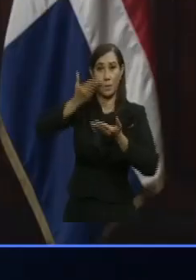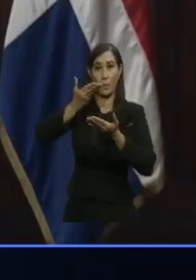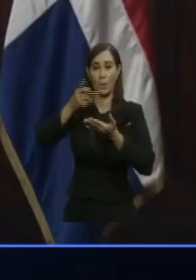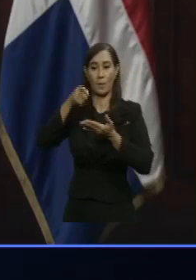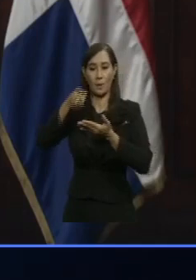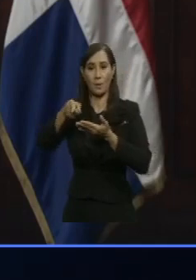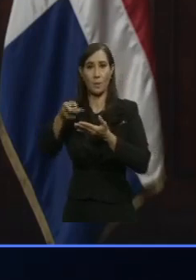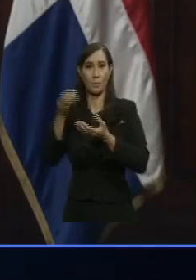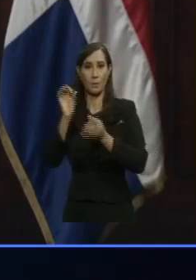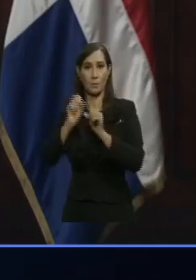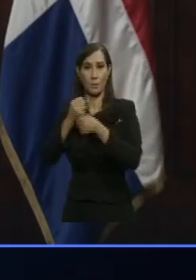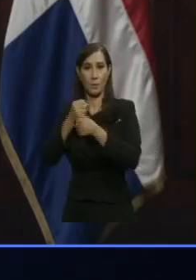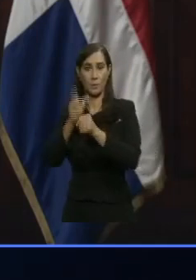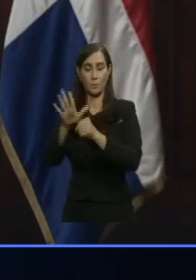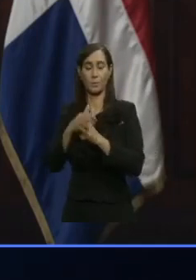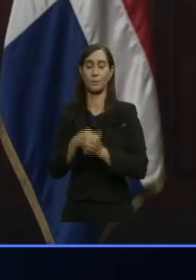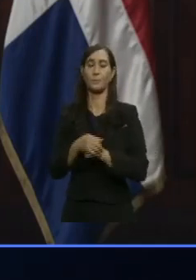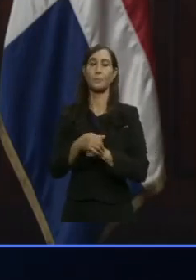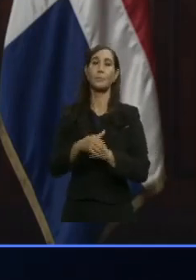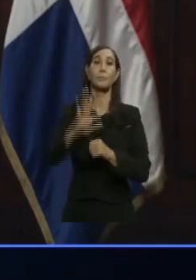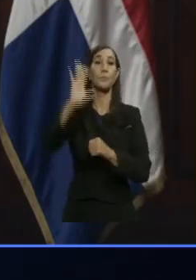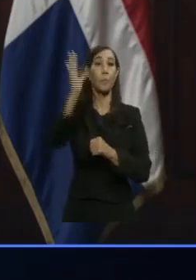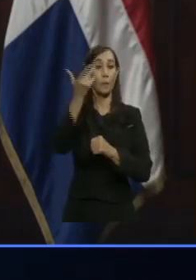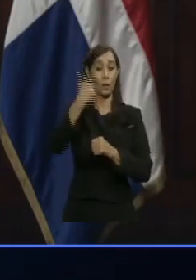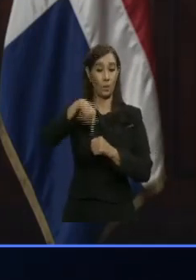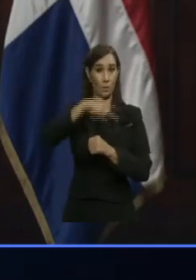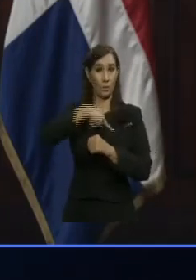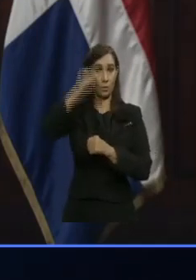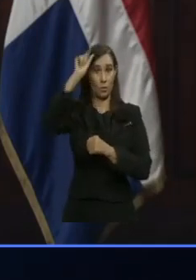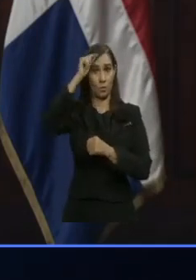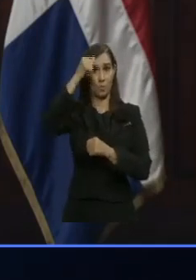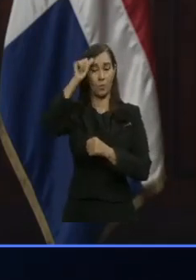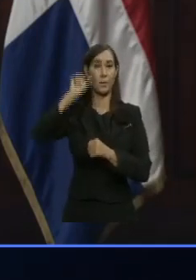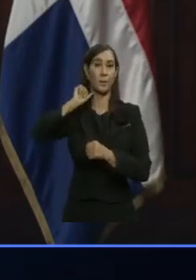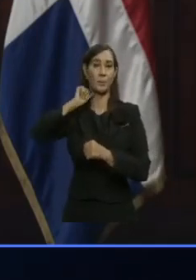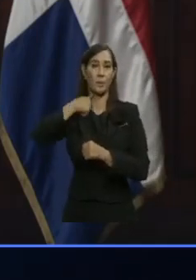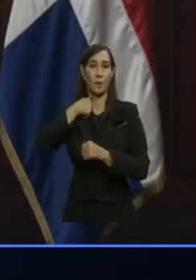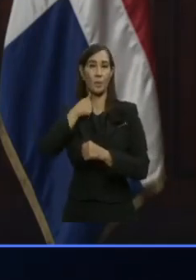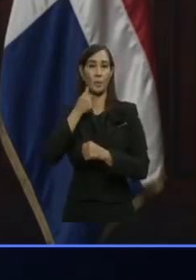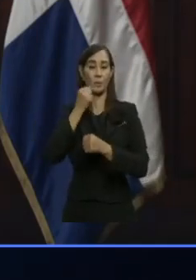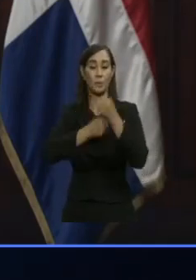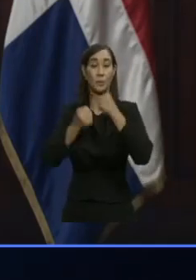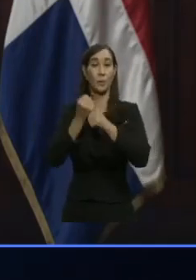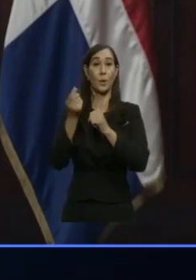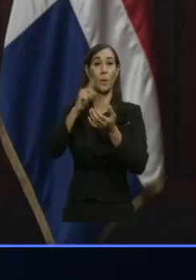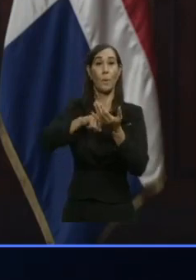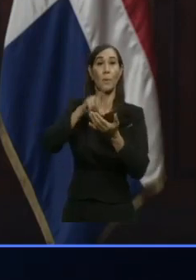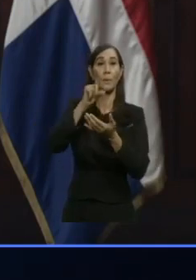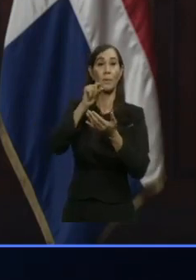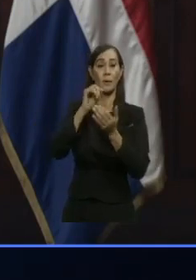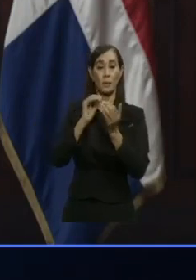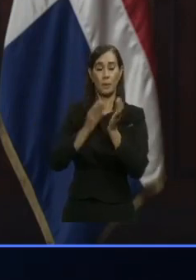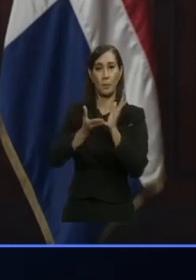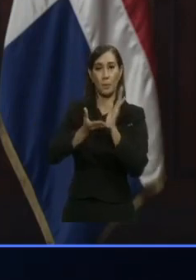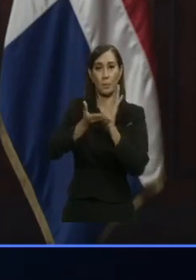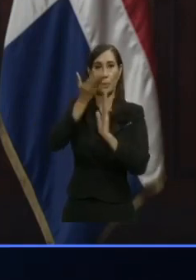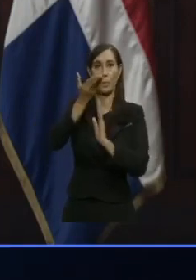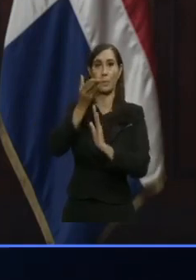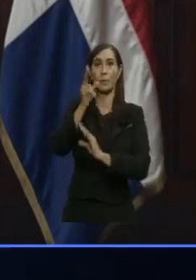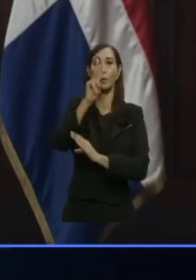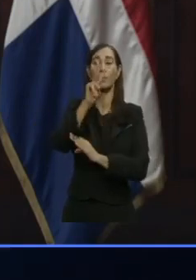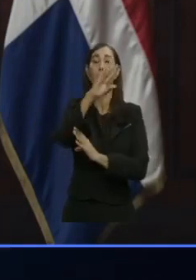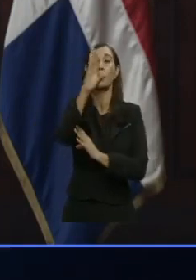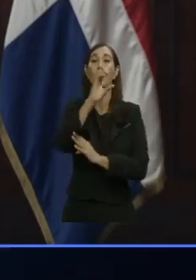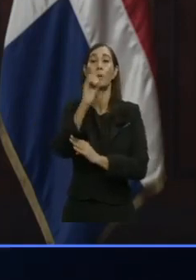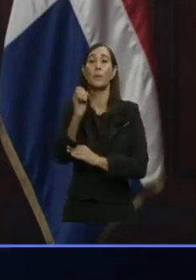dentro de esas medidas que tomó el presidente se hizo algo que contrario a lo que creen los expertos comunicacionales es